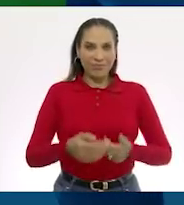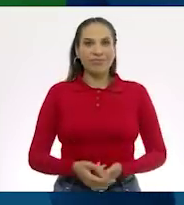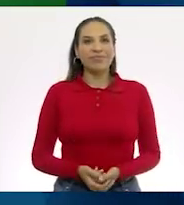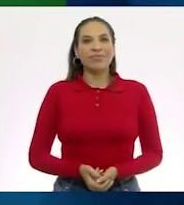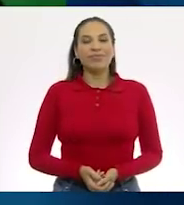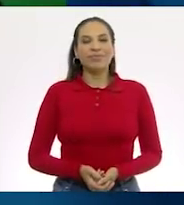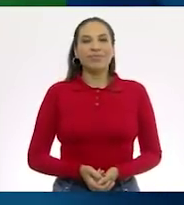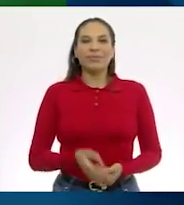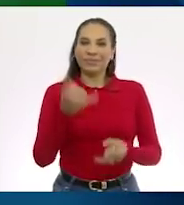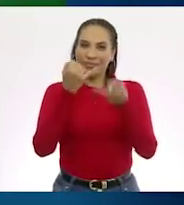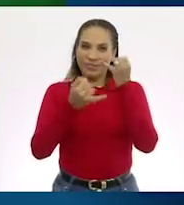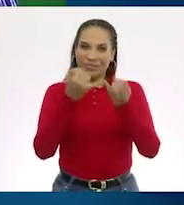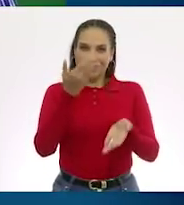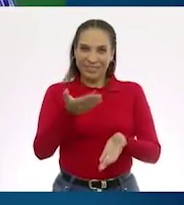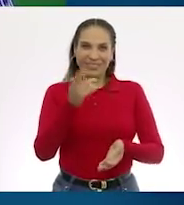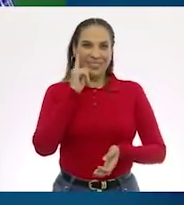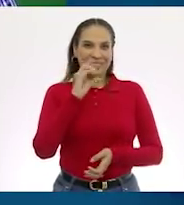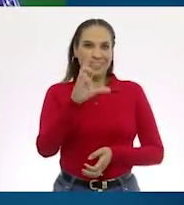Suerte, Cris.